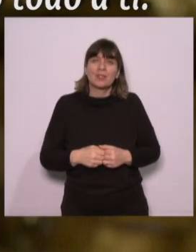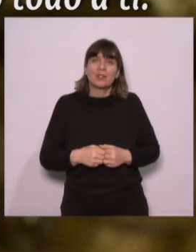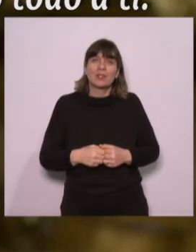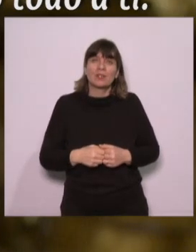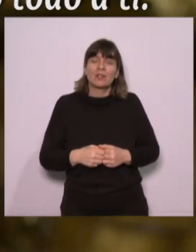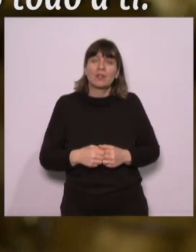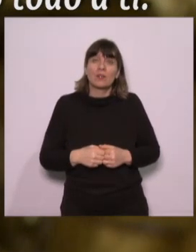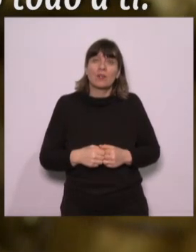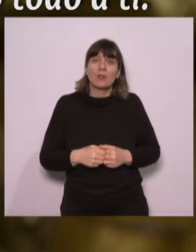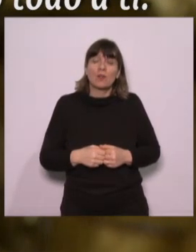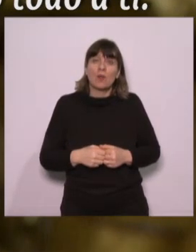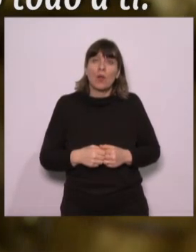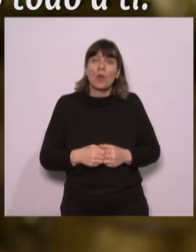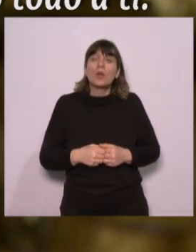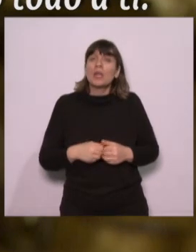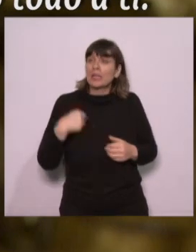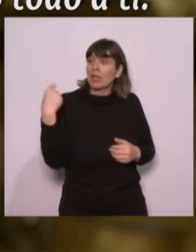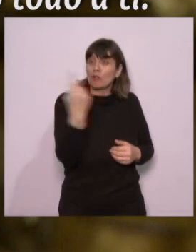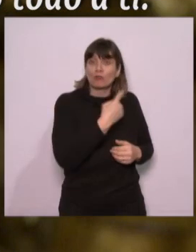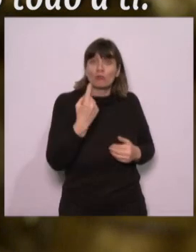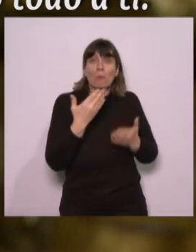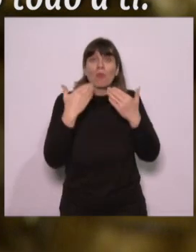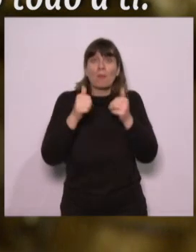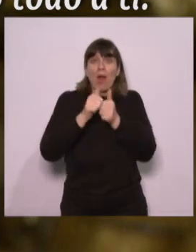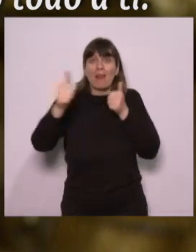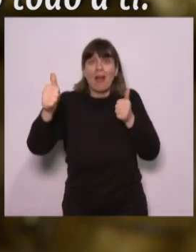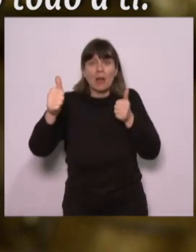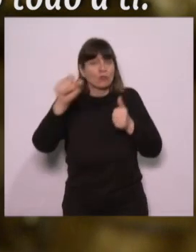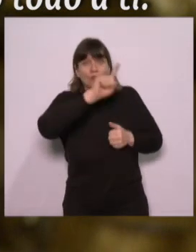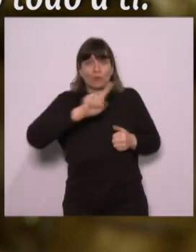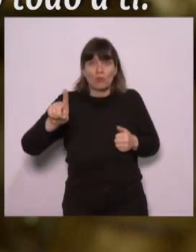No permitas, Señor, que me separe de ti.